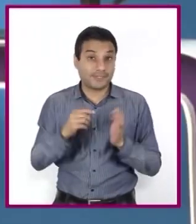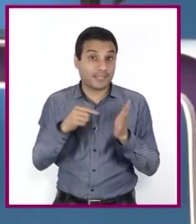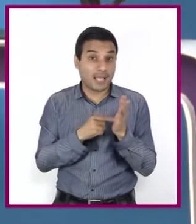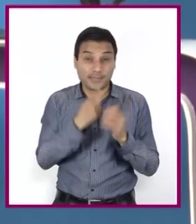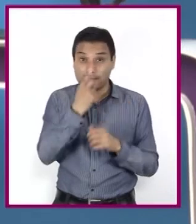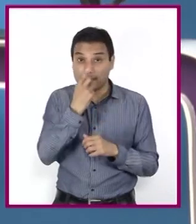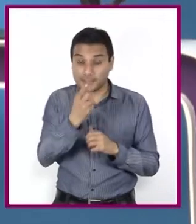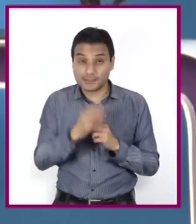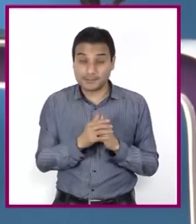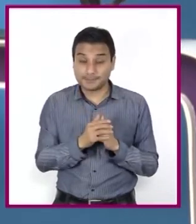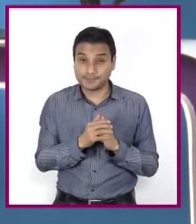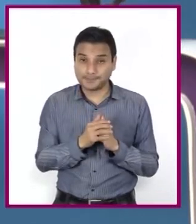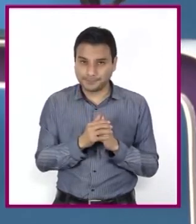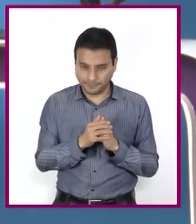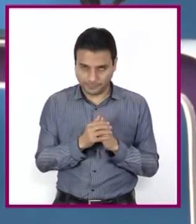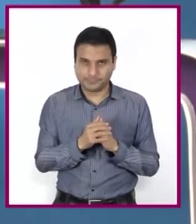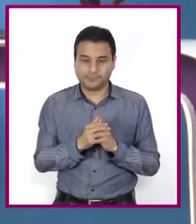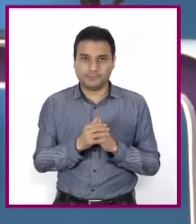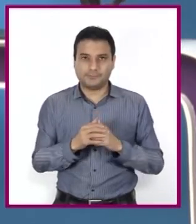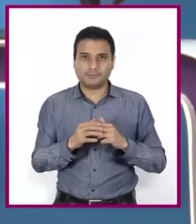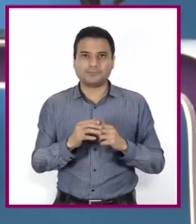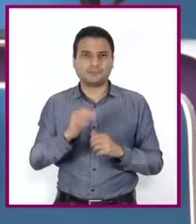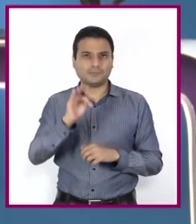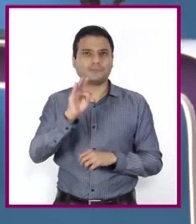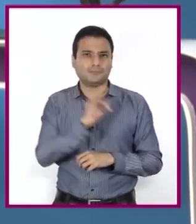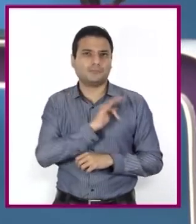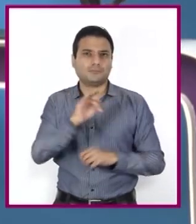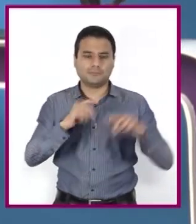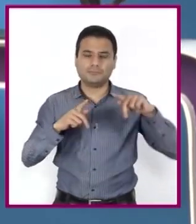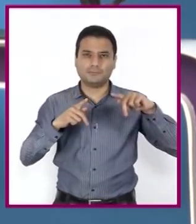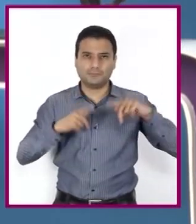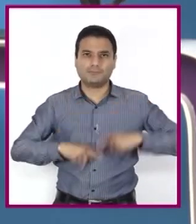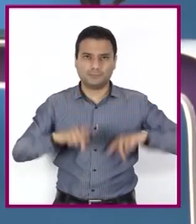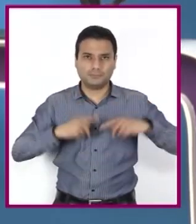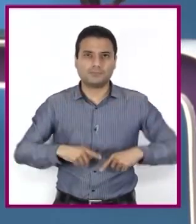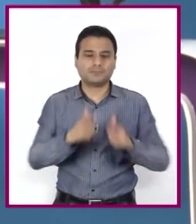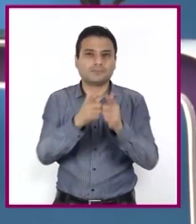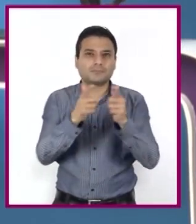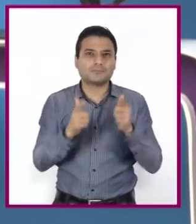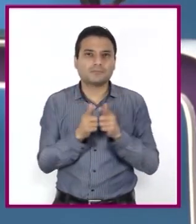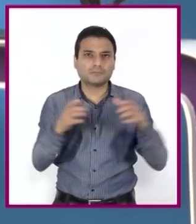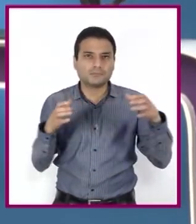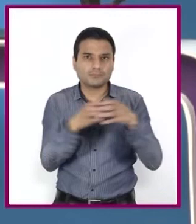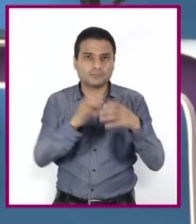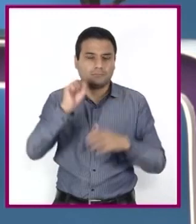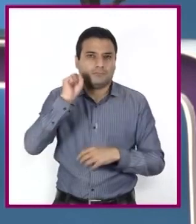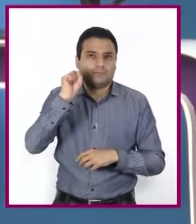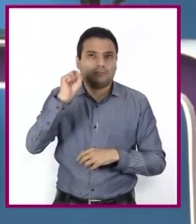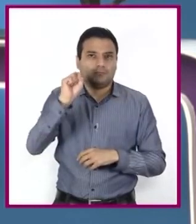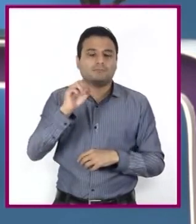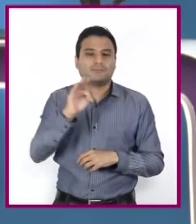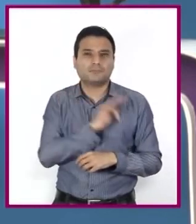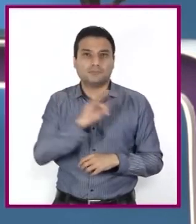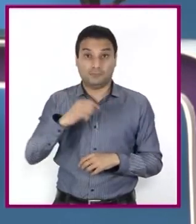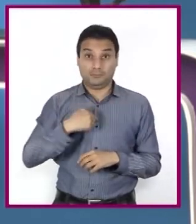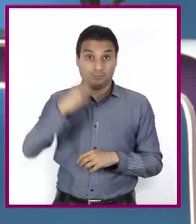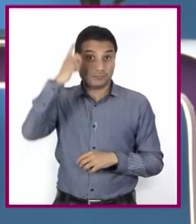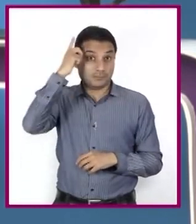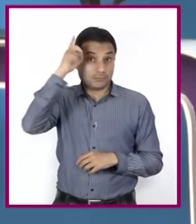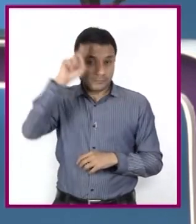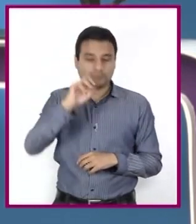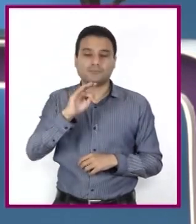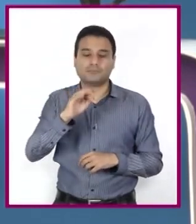contemplaba el reconocimiento del derecho a sindicalizarse y obligaba jurídicamente al empleador a establecer la